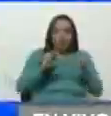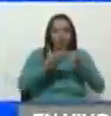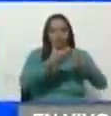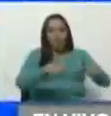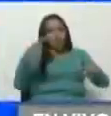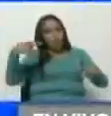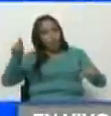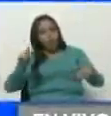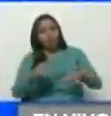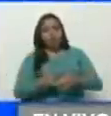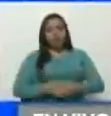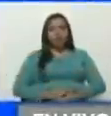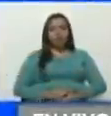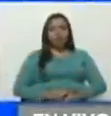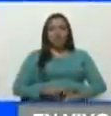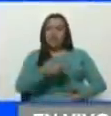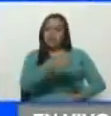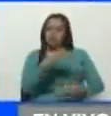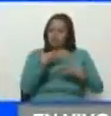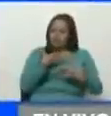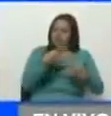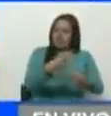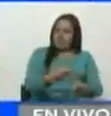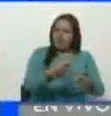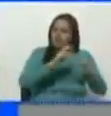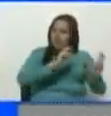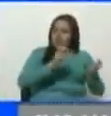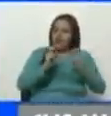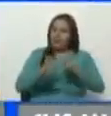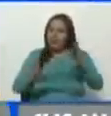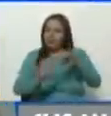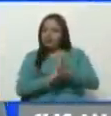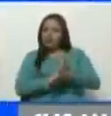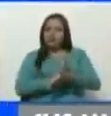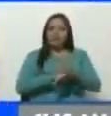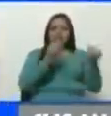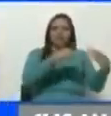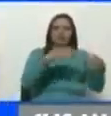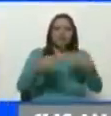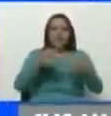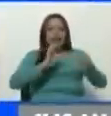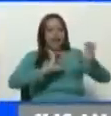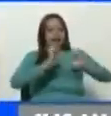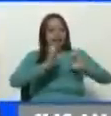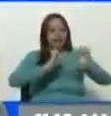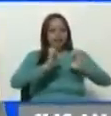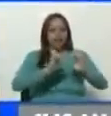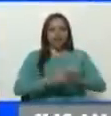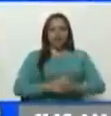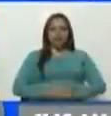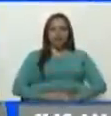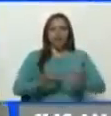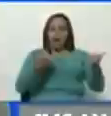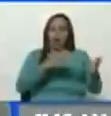otra parte. Es bien interesante ese cuadro de la naturaleza. Y si vamos a